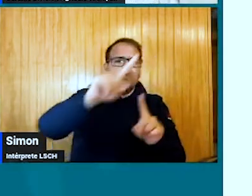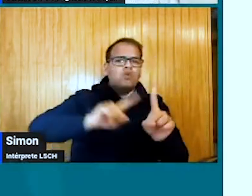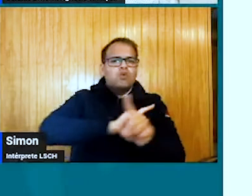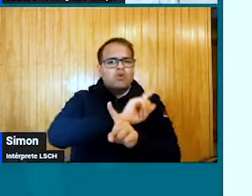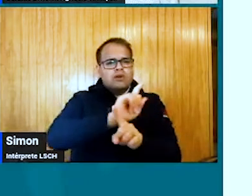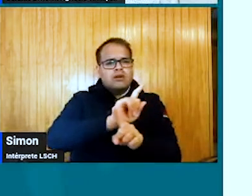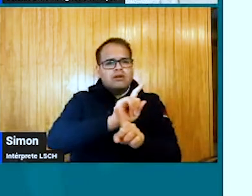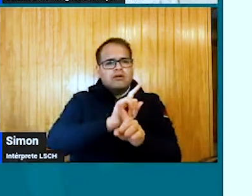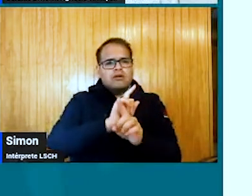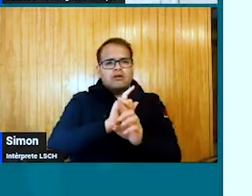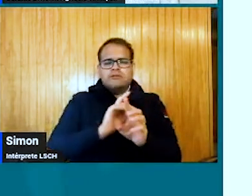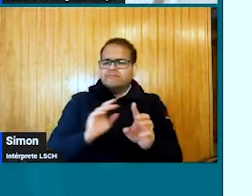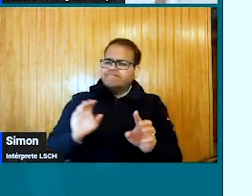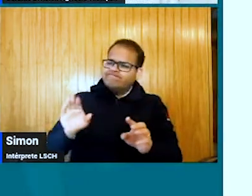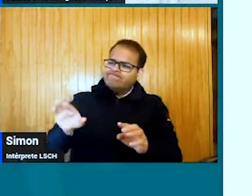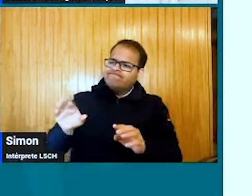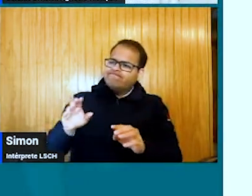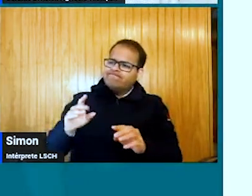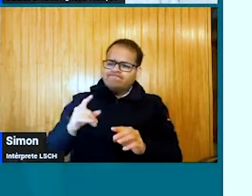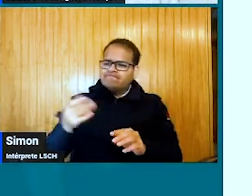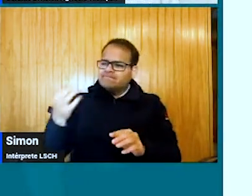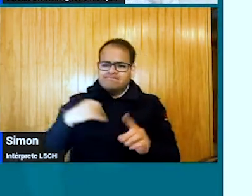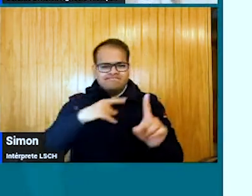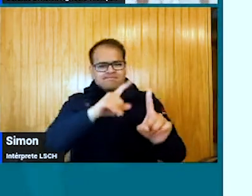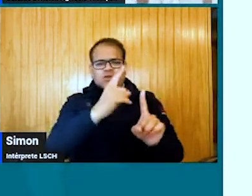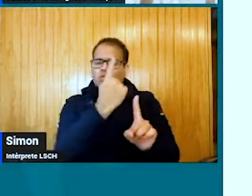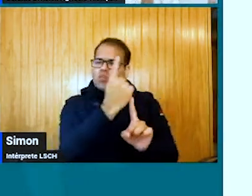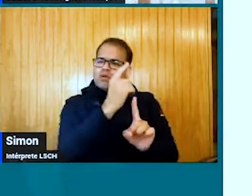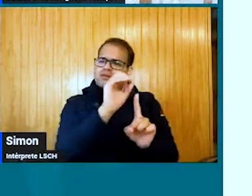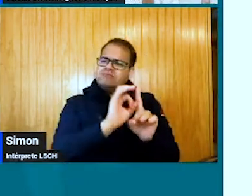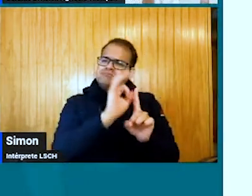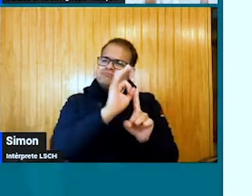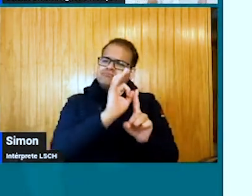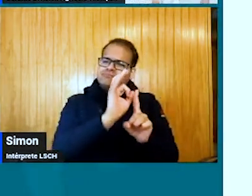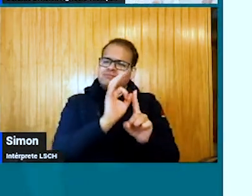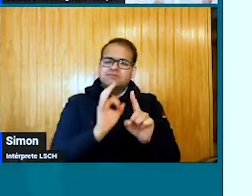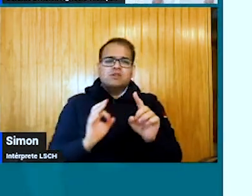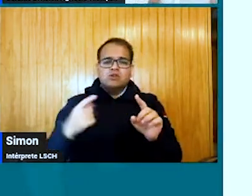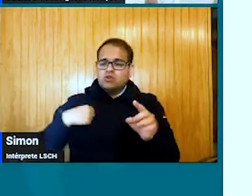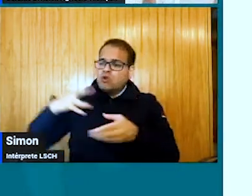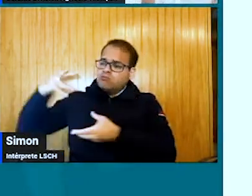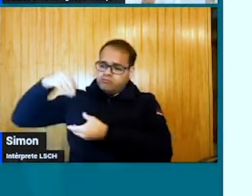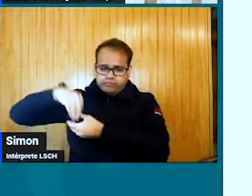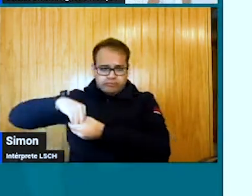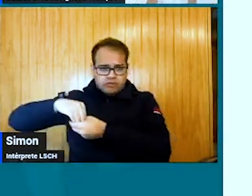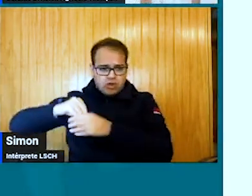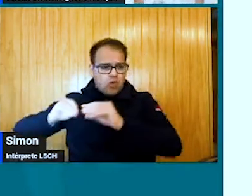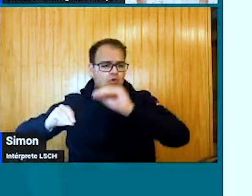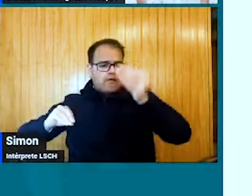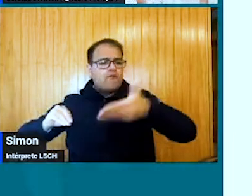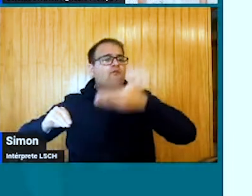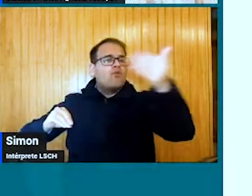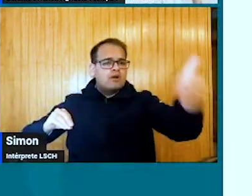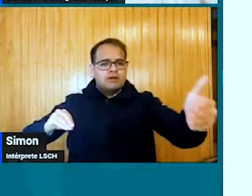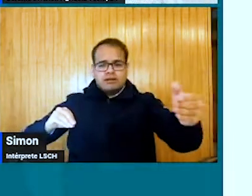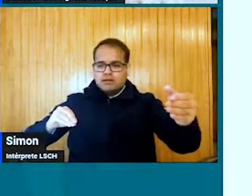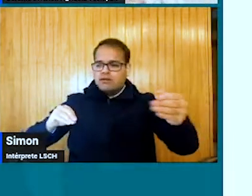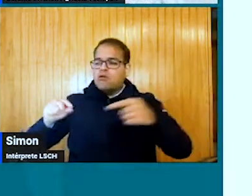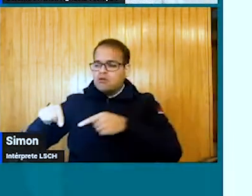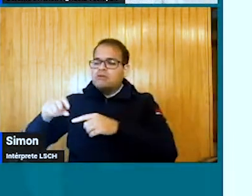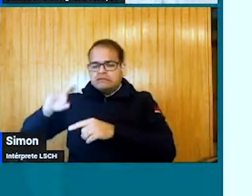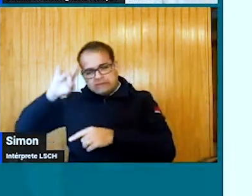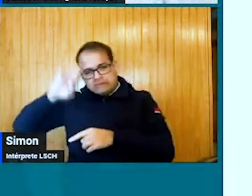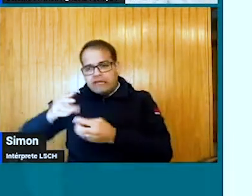mi máquina solo cubre 1 grado. Si yo tengo un termómetro dentro, puedo ver qué pasó,